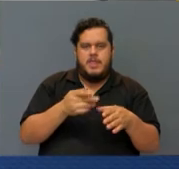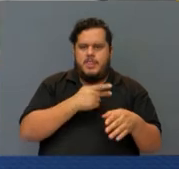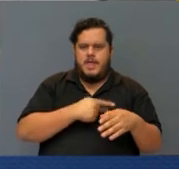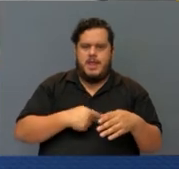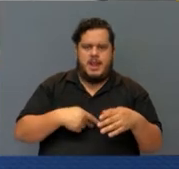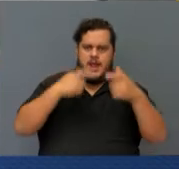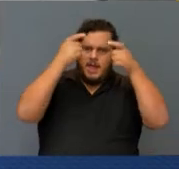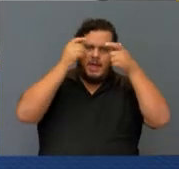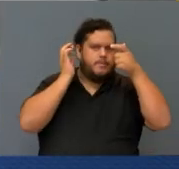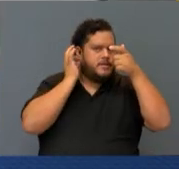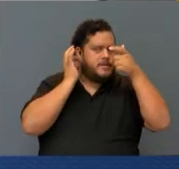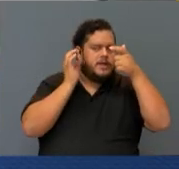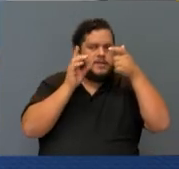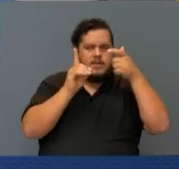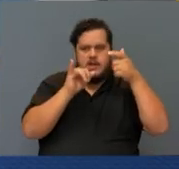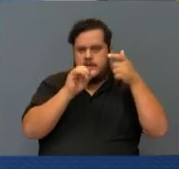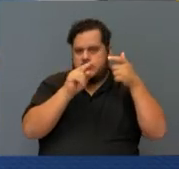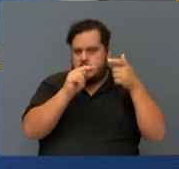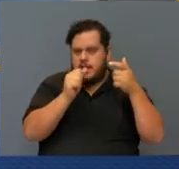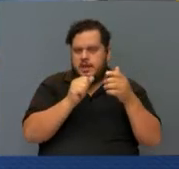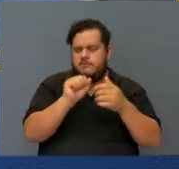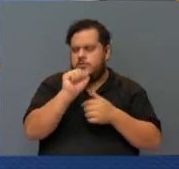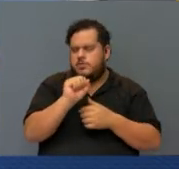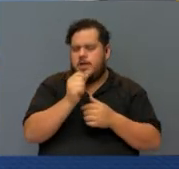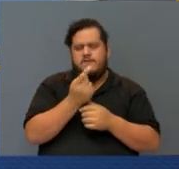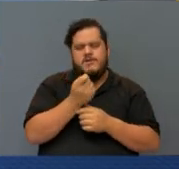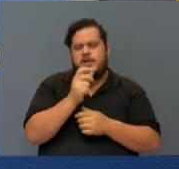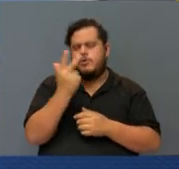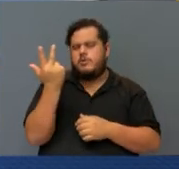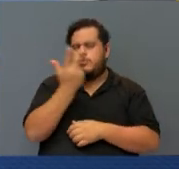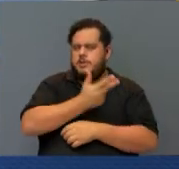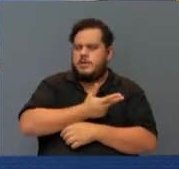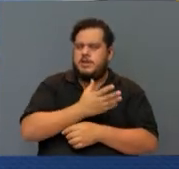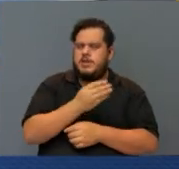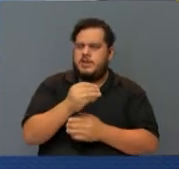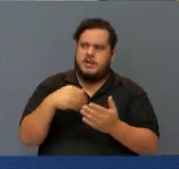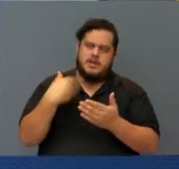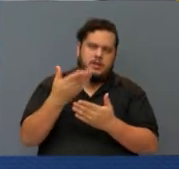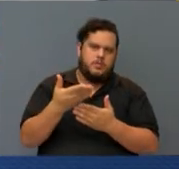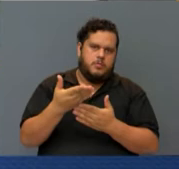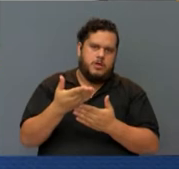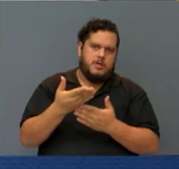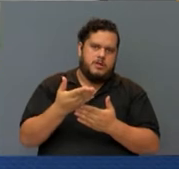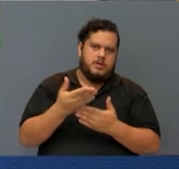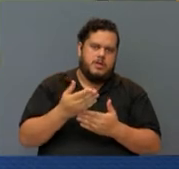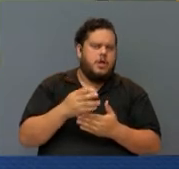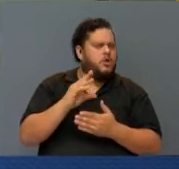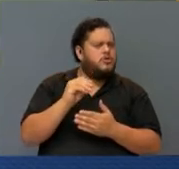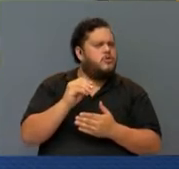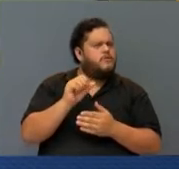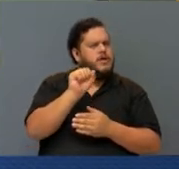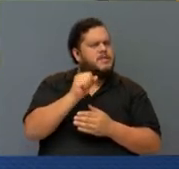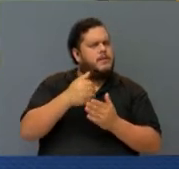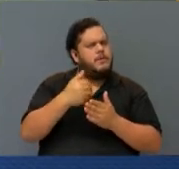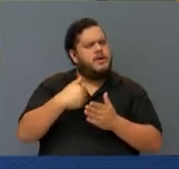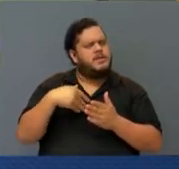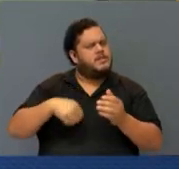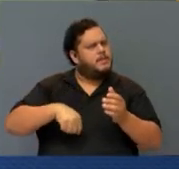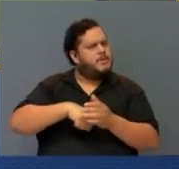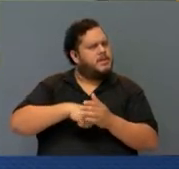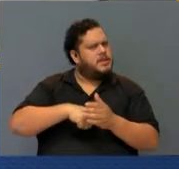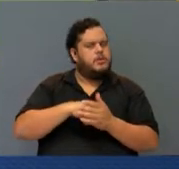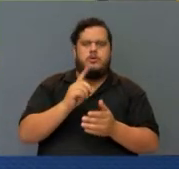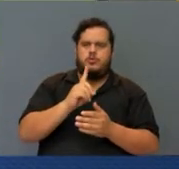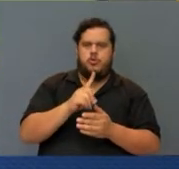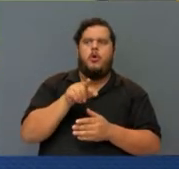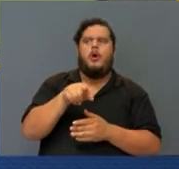había sido ya mucho antes pasaron unos tres días y después el estado antes de ese partido en